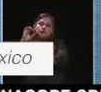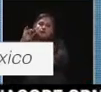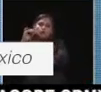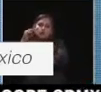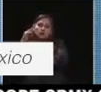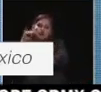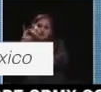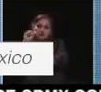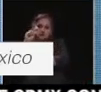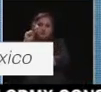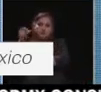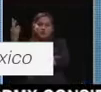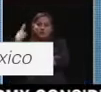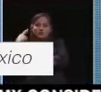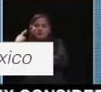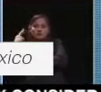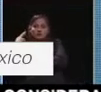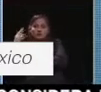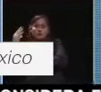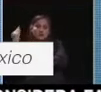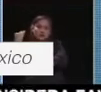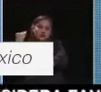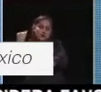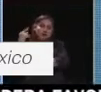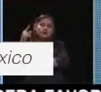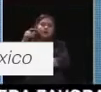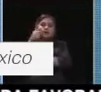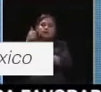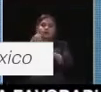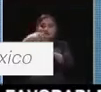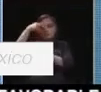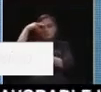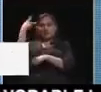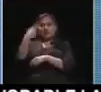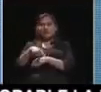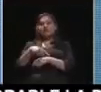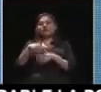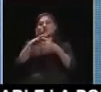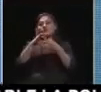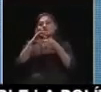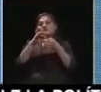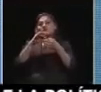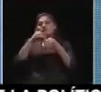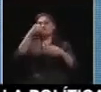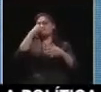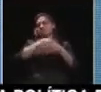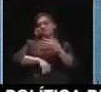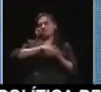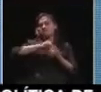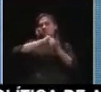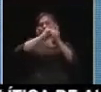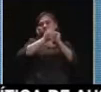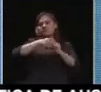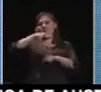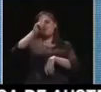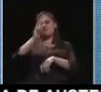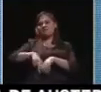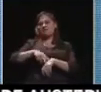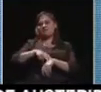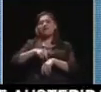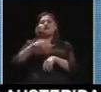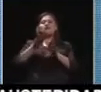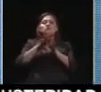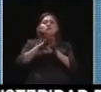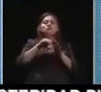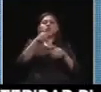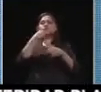México en verdaderos medios públicos, culturales, plurales y críticos. Por eso estarán en la Secretaría